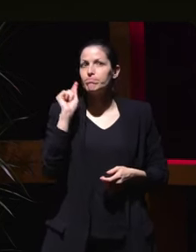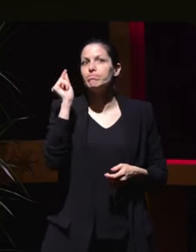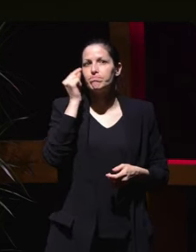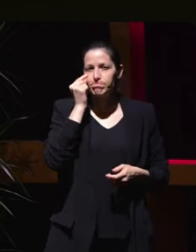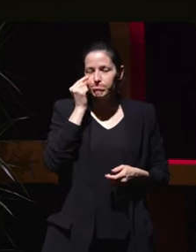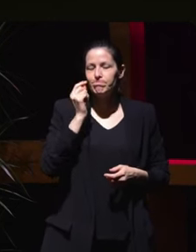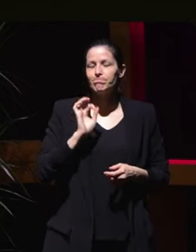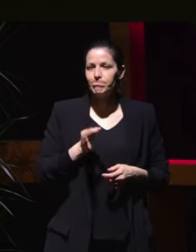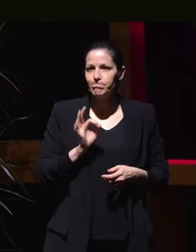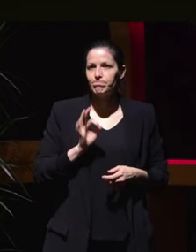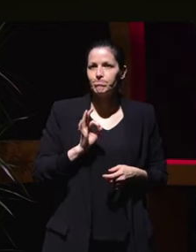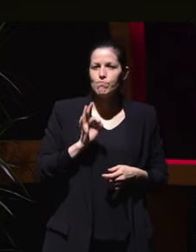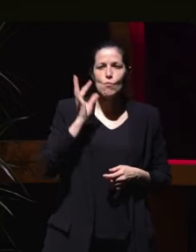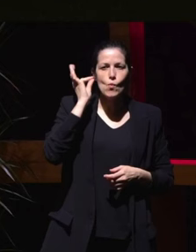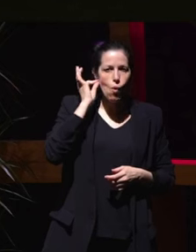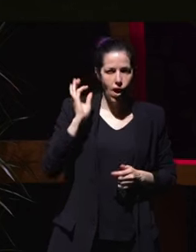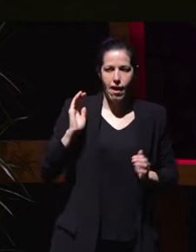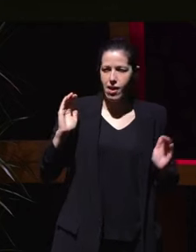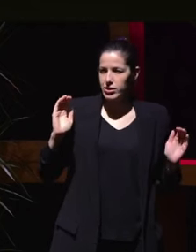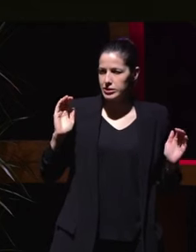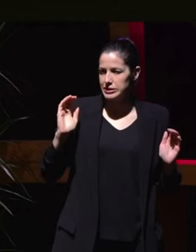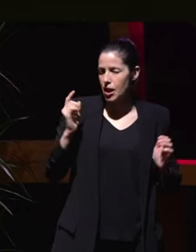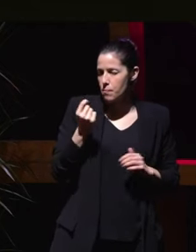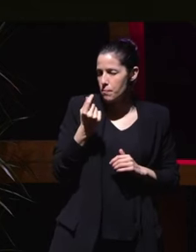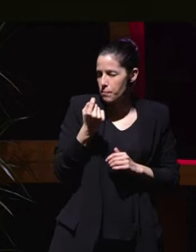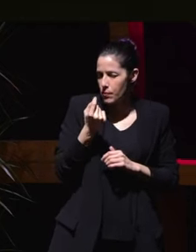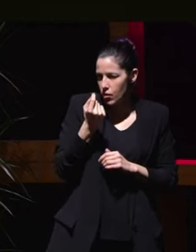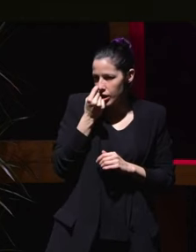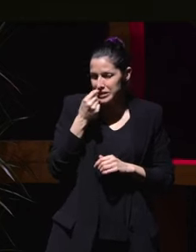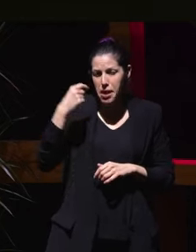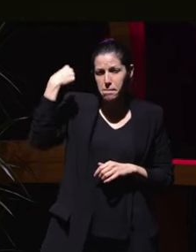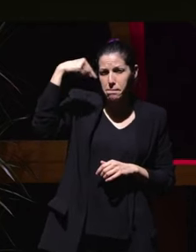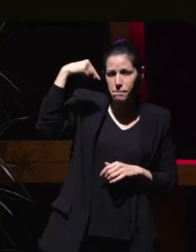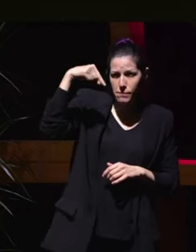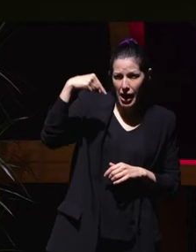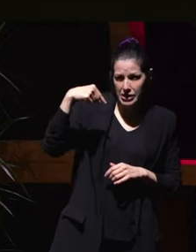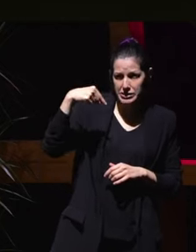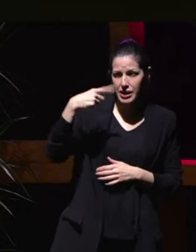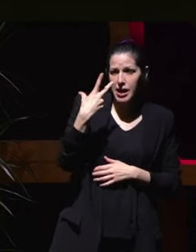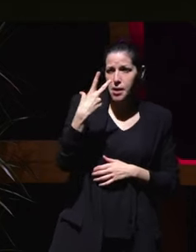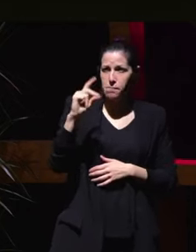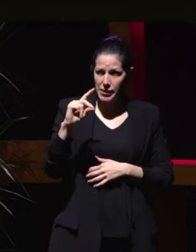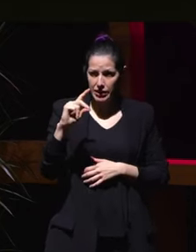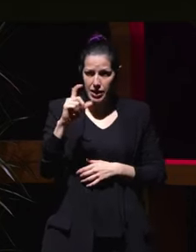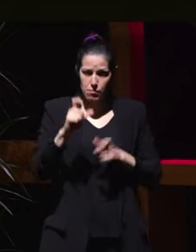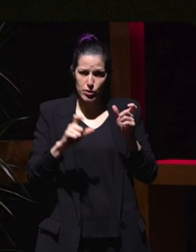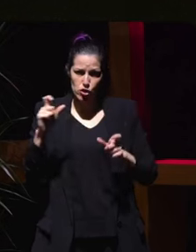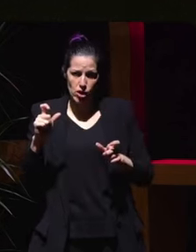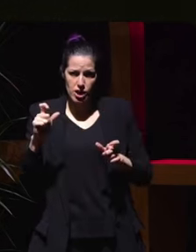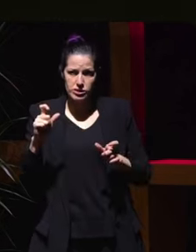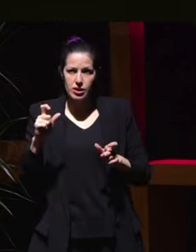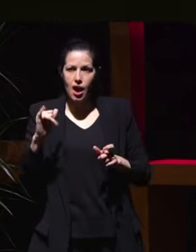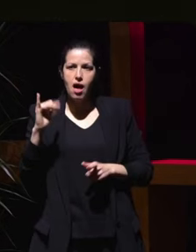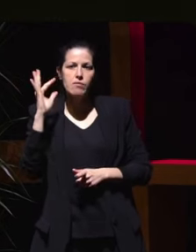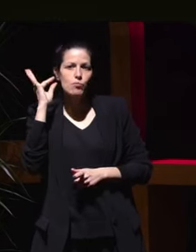a las mujeres no jornalismo deportivo. En un máster no que éramos 20 personas, mujeres solamente éramos 3.